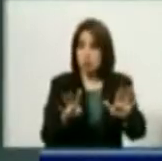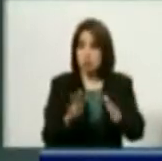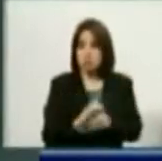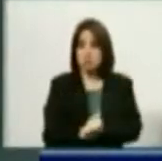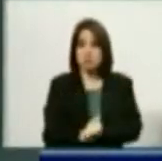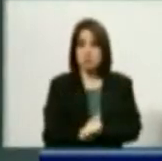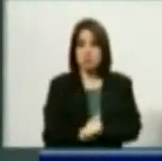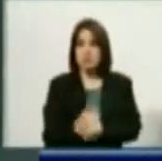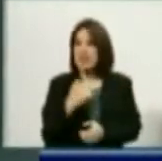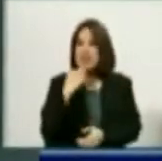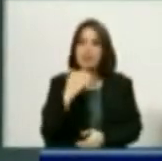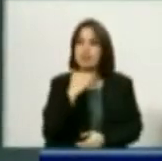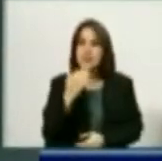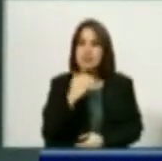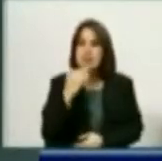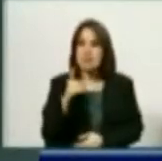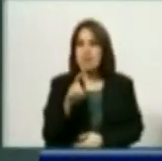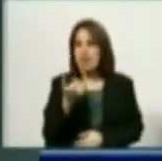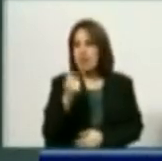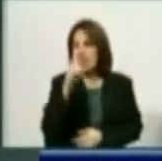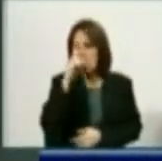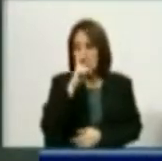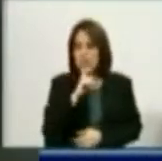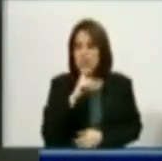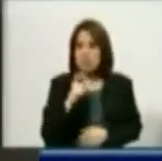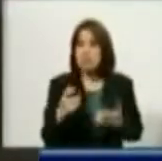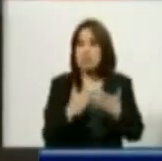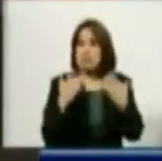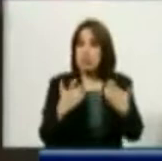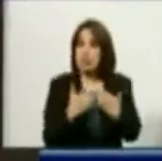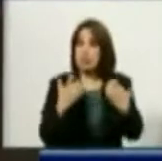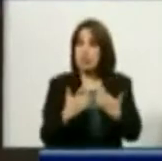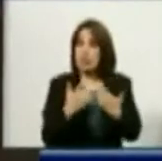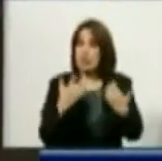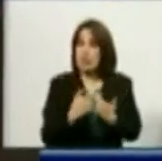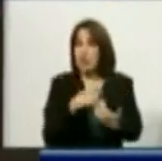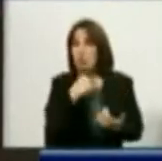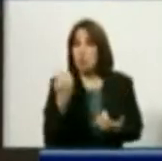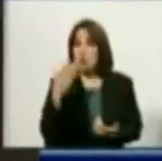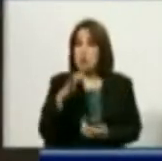ya iba casi una década de guerra a muerte